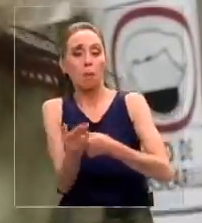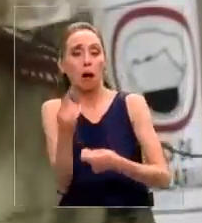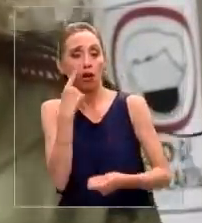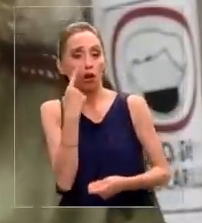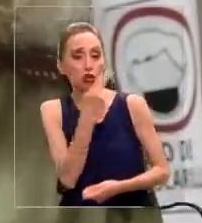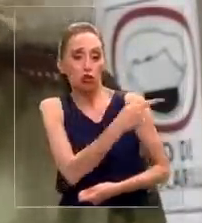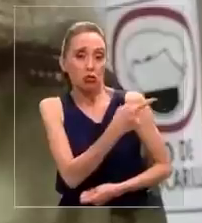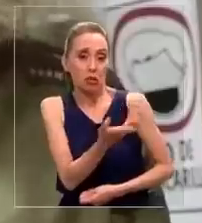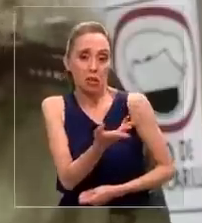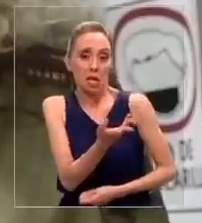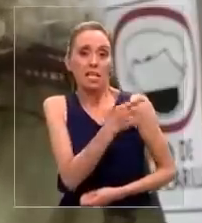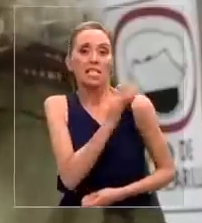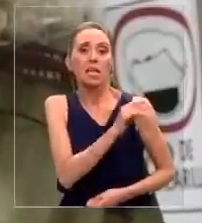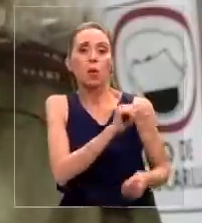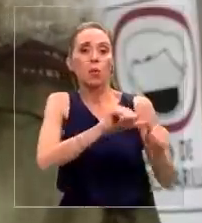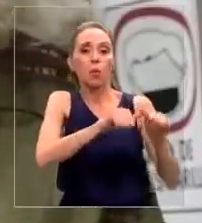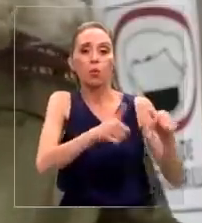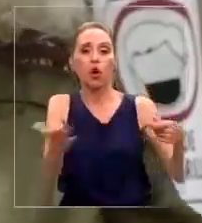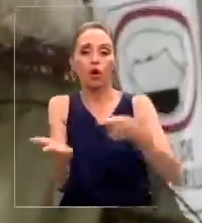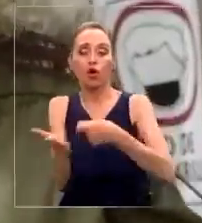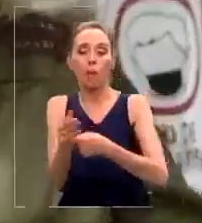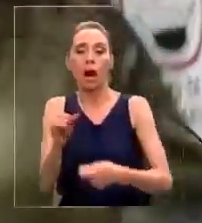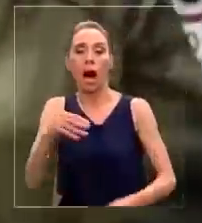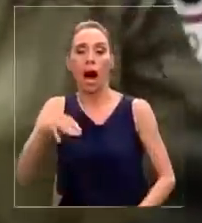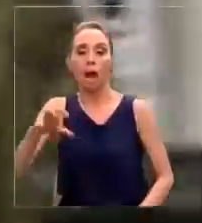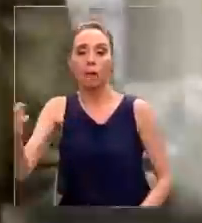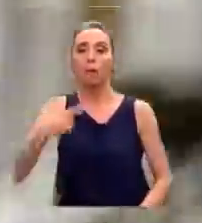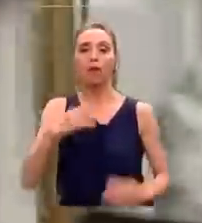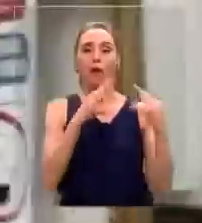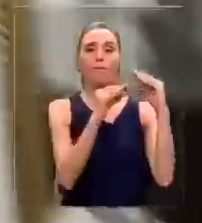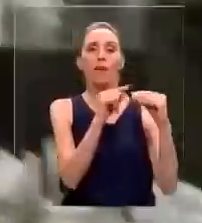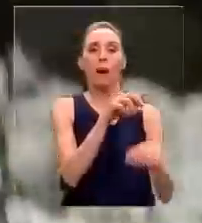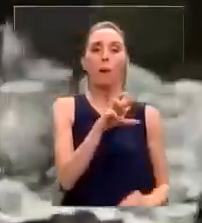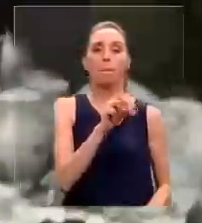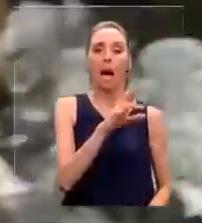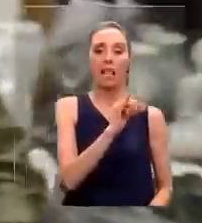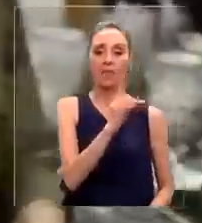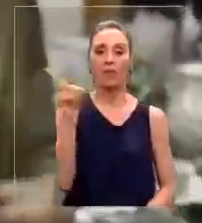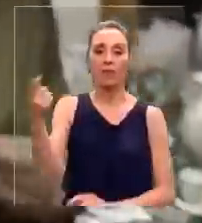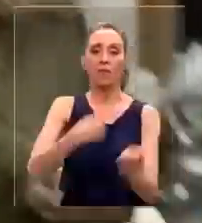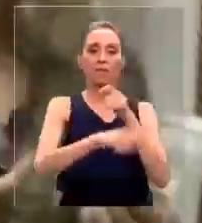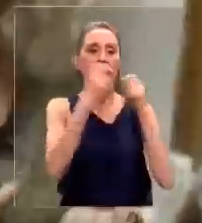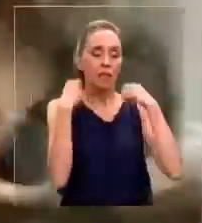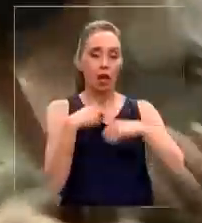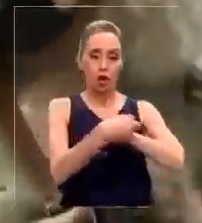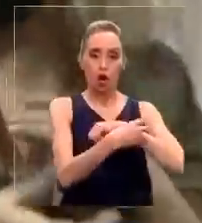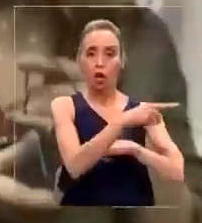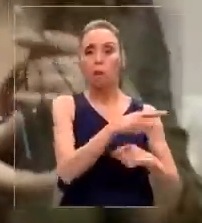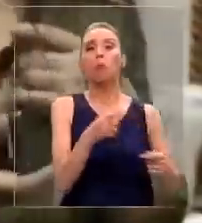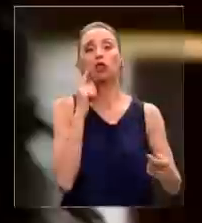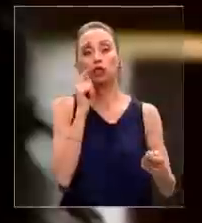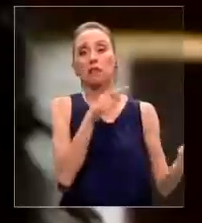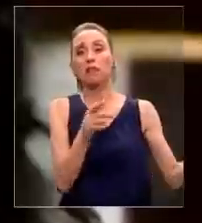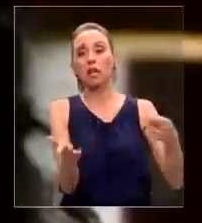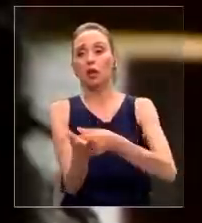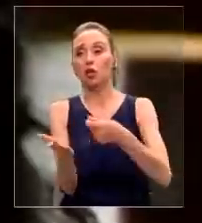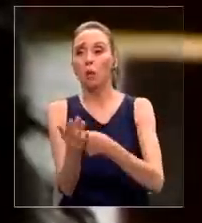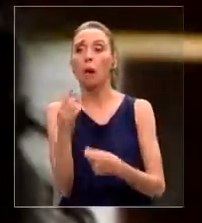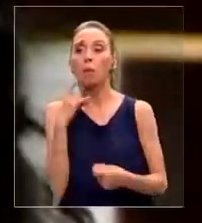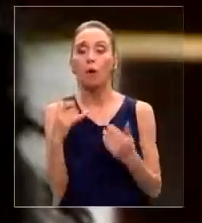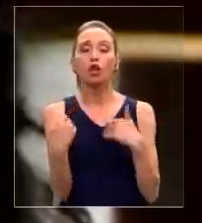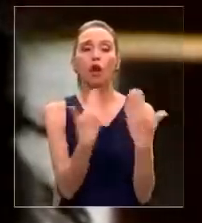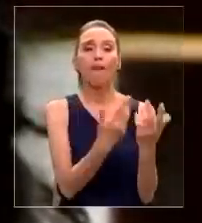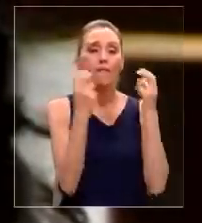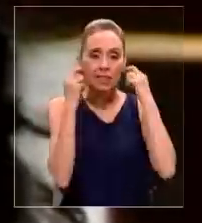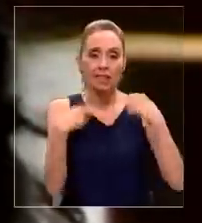porque seguramente a él le compraba, porque si Jaime me dijo que iba a hablar con él y él vendía joyas, es porque entonces le compraba, pues. ¿Por qué le